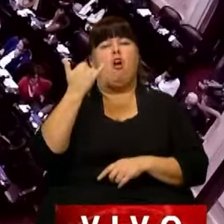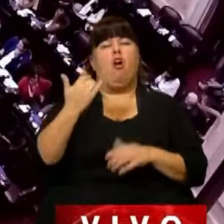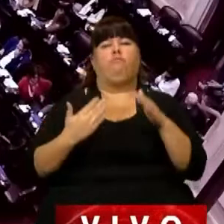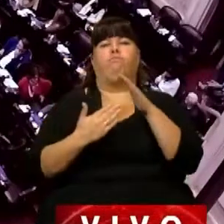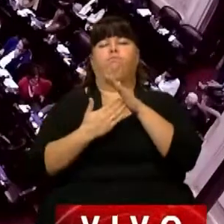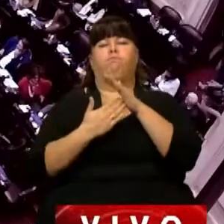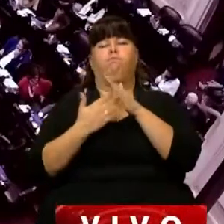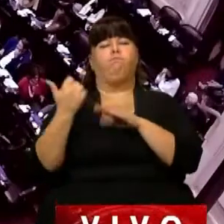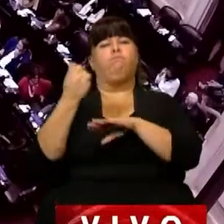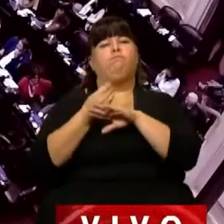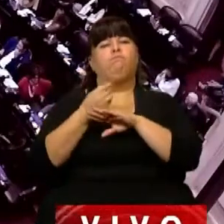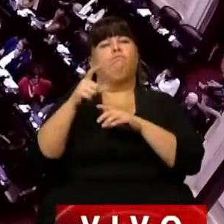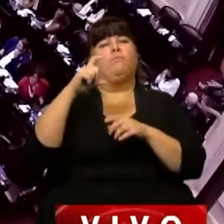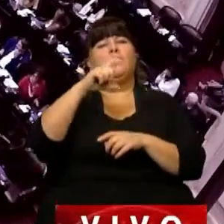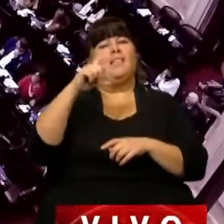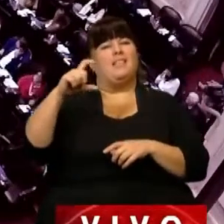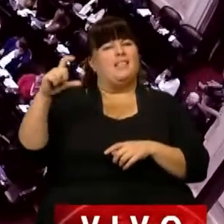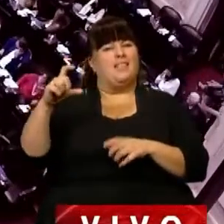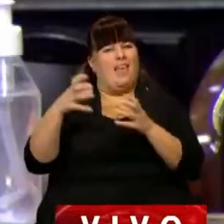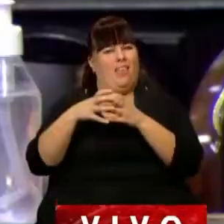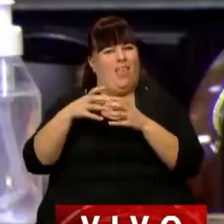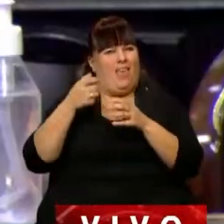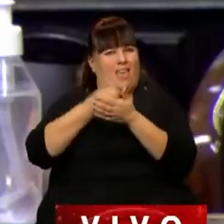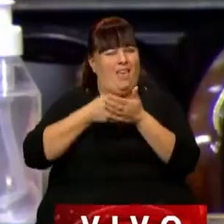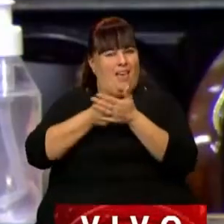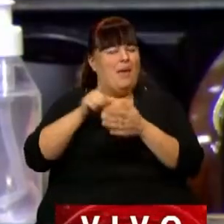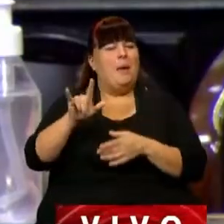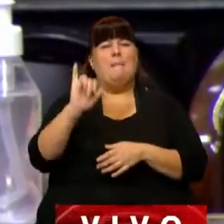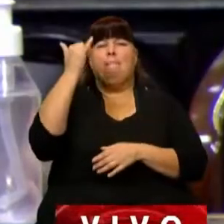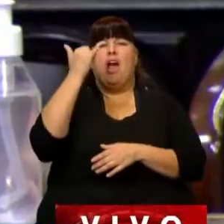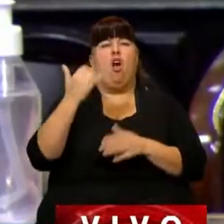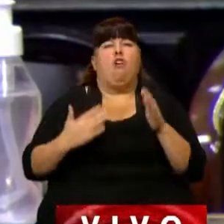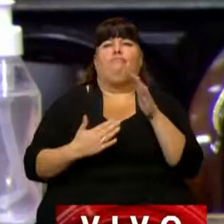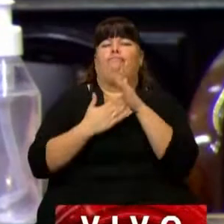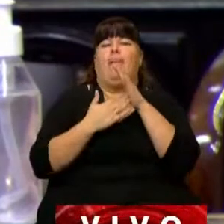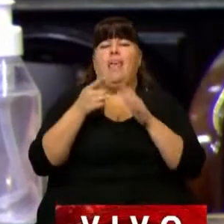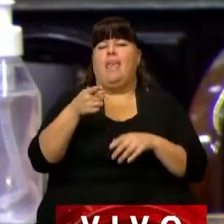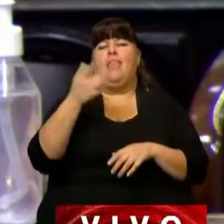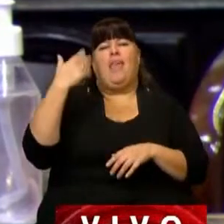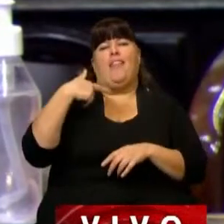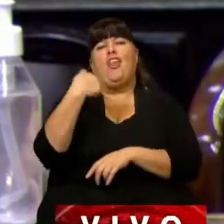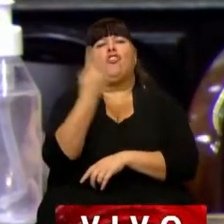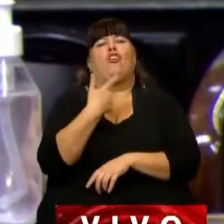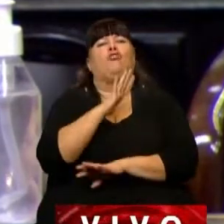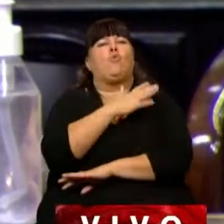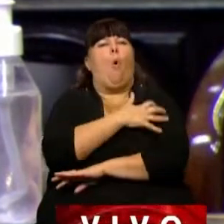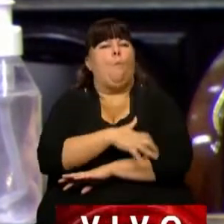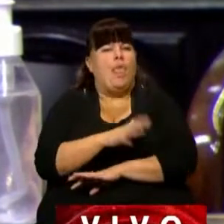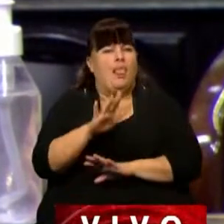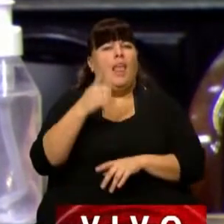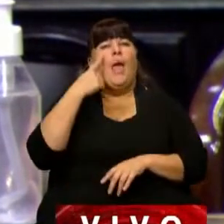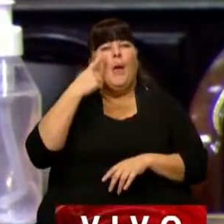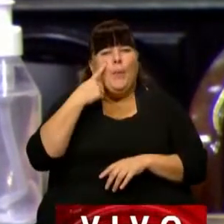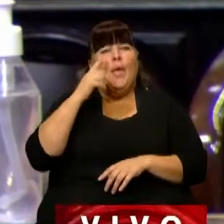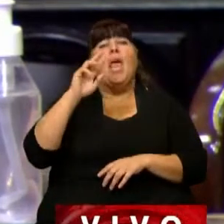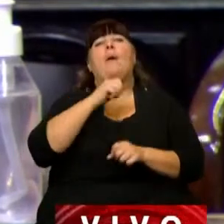que tuvimos en la corriente clasista y combativa, uno de los mejores dirigentes que tuvimos los humildes, quien vivió y